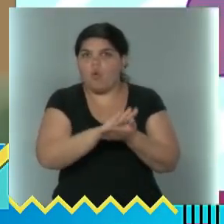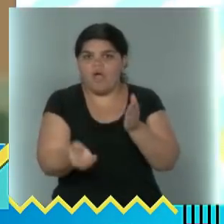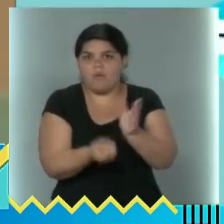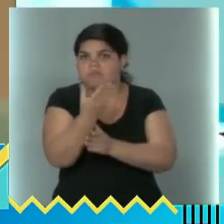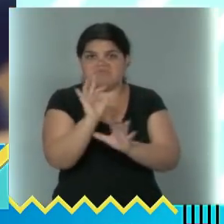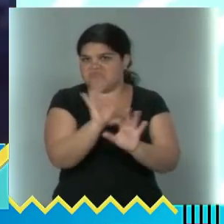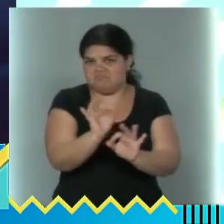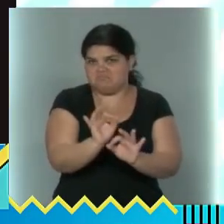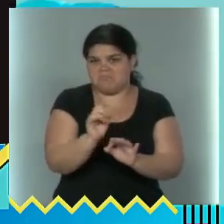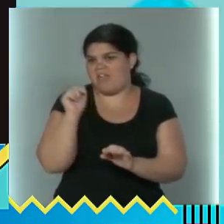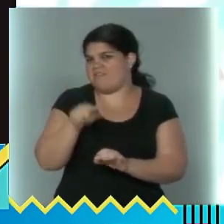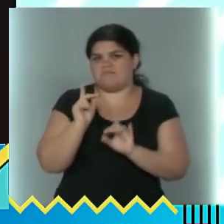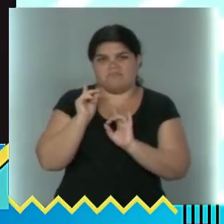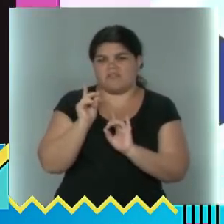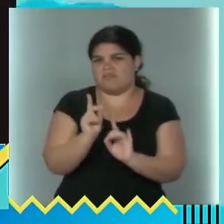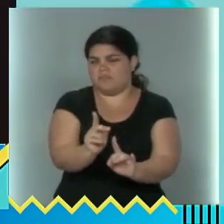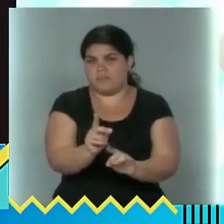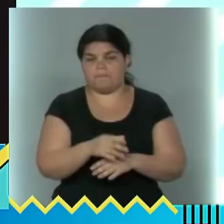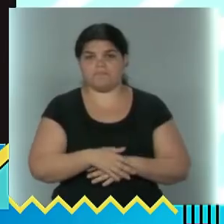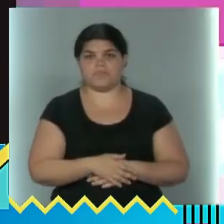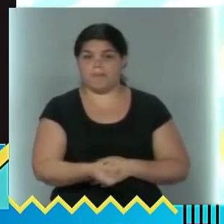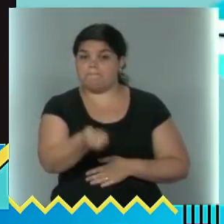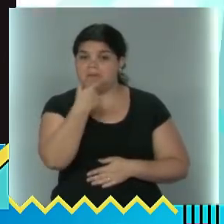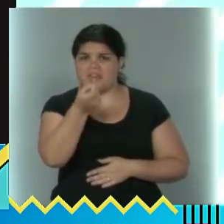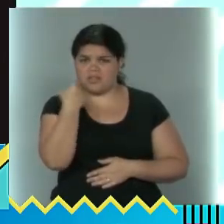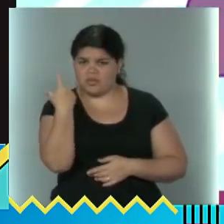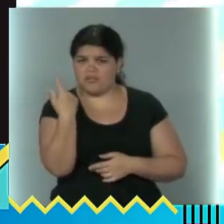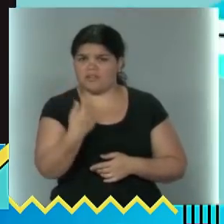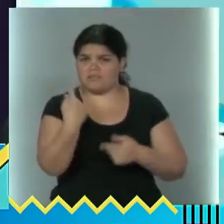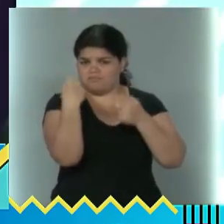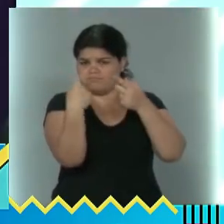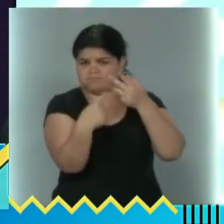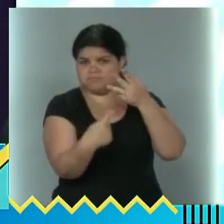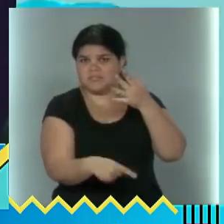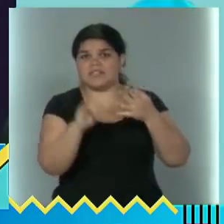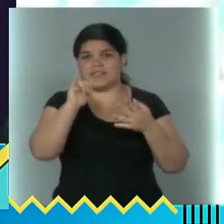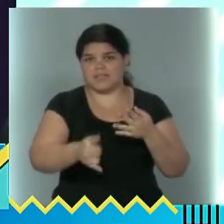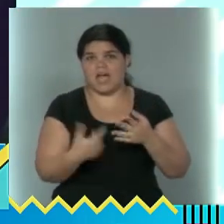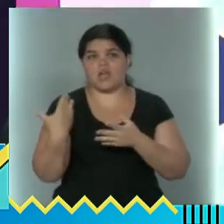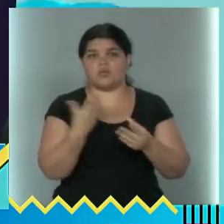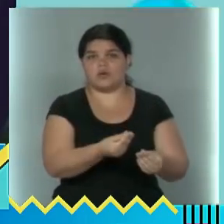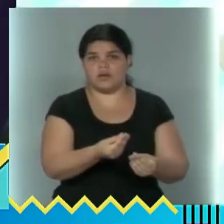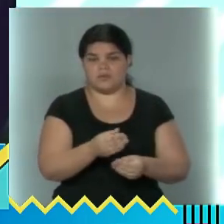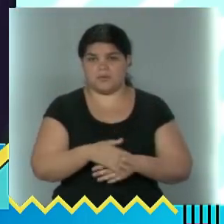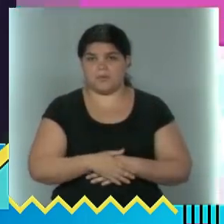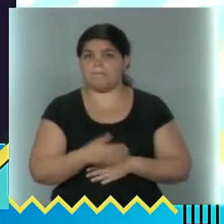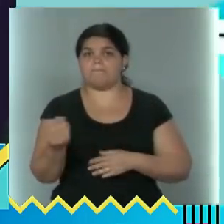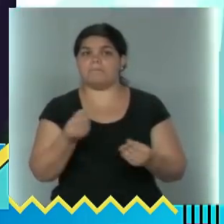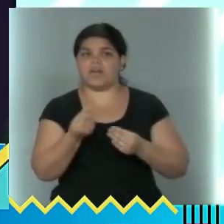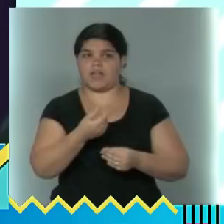otras medicaciones y un arsenal muy grande de medicaciones que ayudan la actividad también de la levodopa y mantienen al